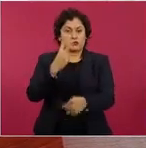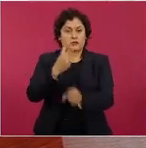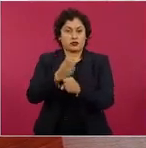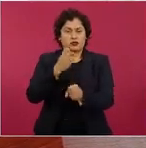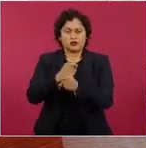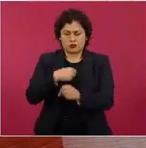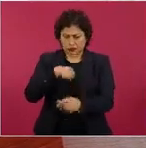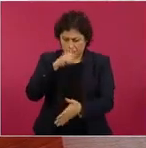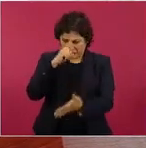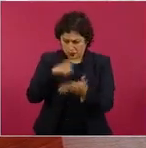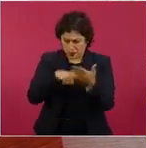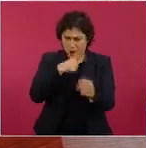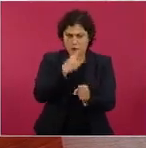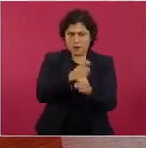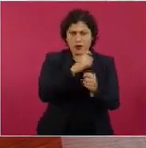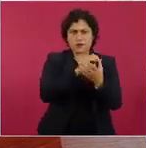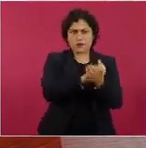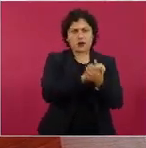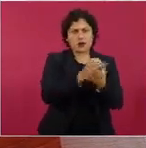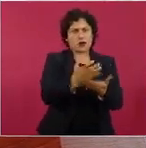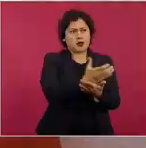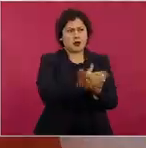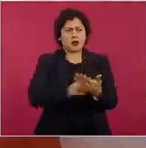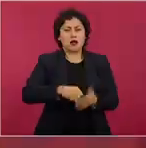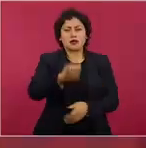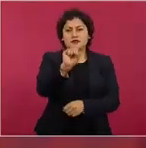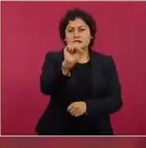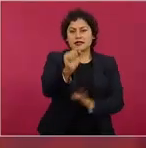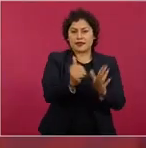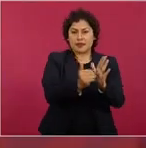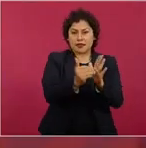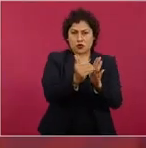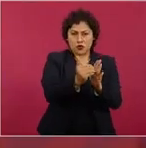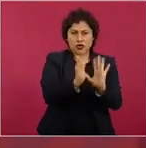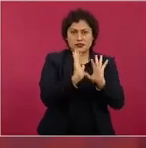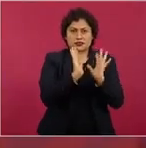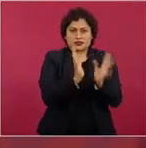utilidad como 60 millones, pero se va a seguir